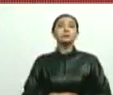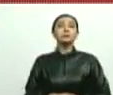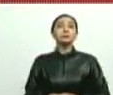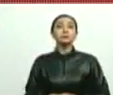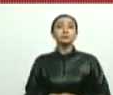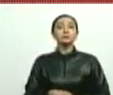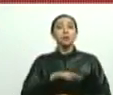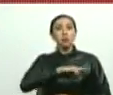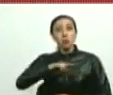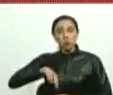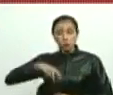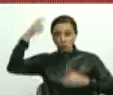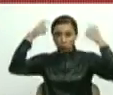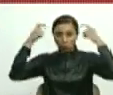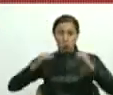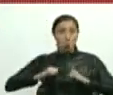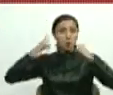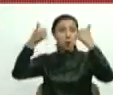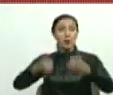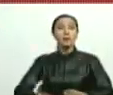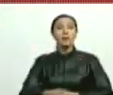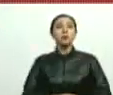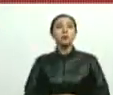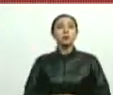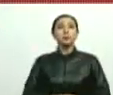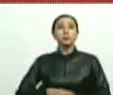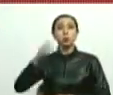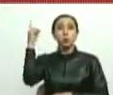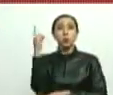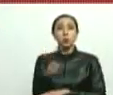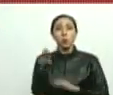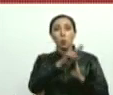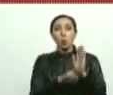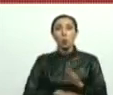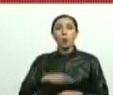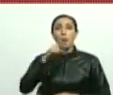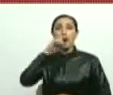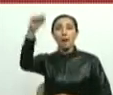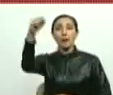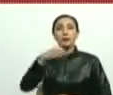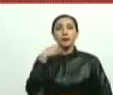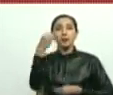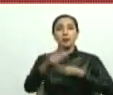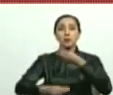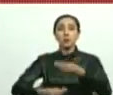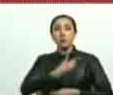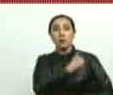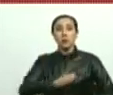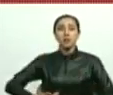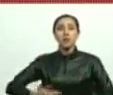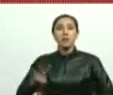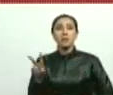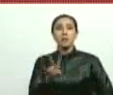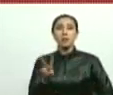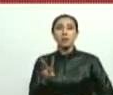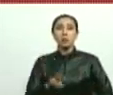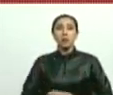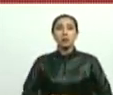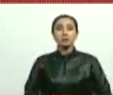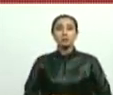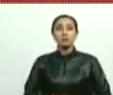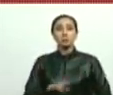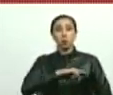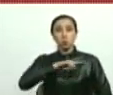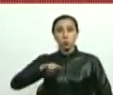nuestro comandante Chávez, cumpliendo las instrucciones del compañero presidente Nicolás Maduro, hemos ido a